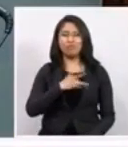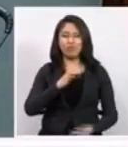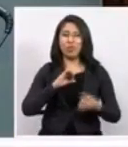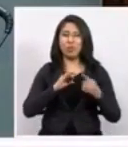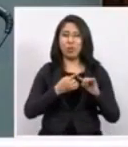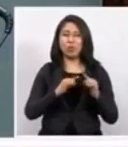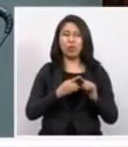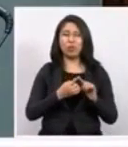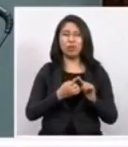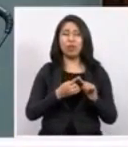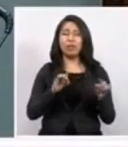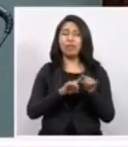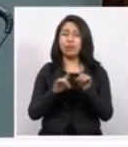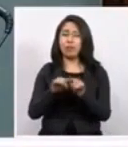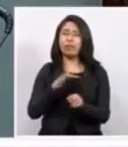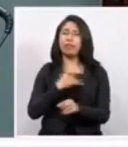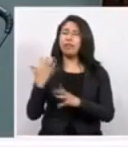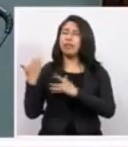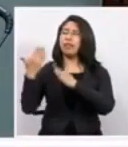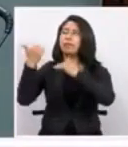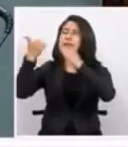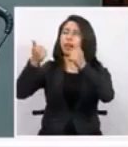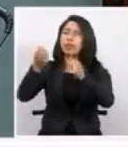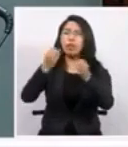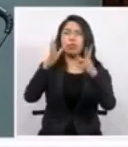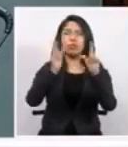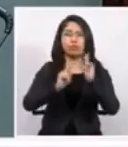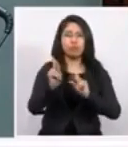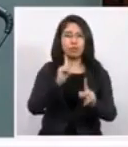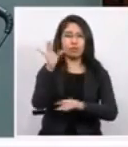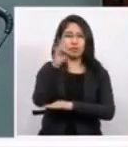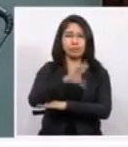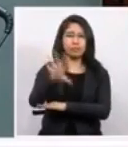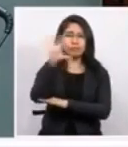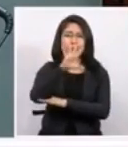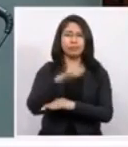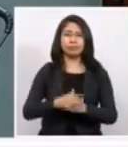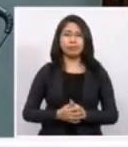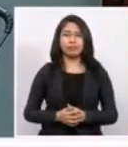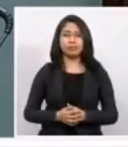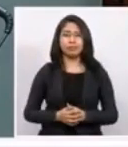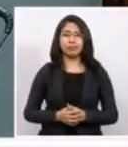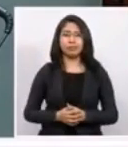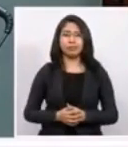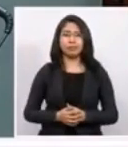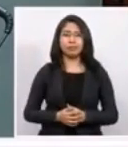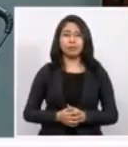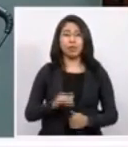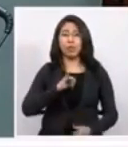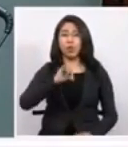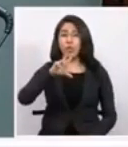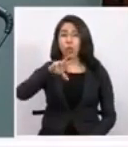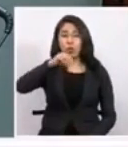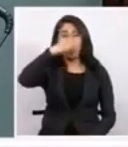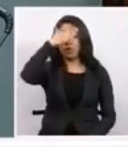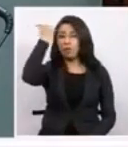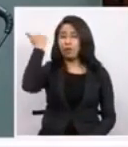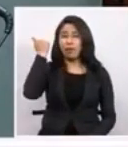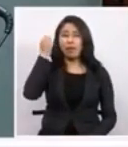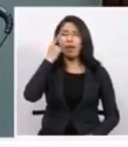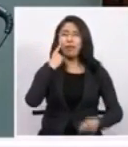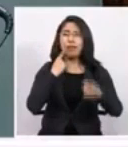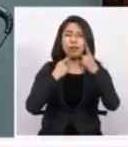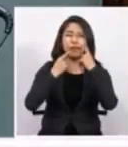pero también la esperanza de millones de bolivianos y bolivianas. No olvidaré nunca las